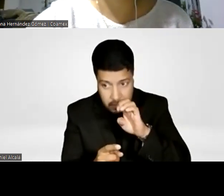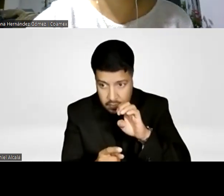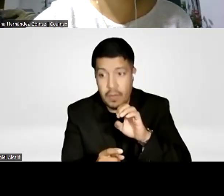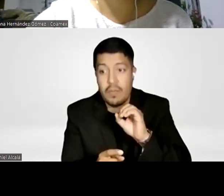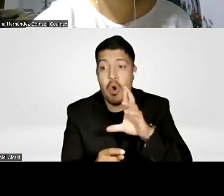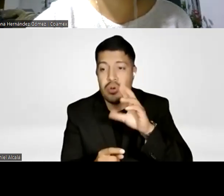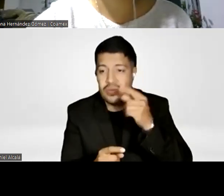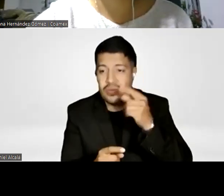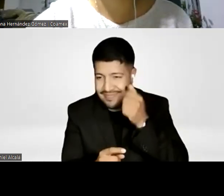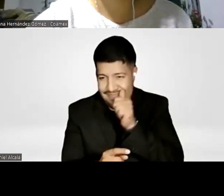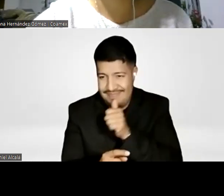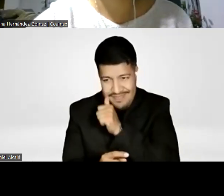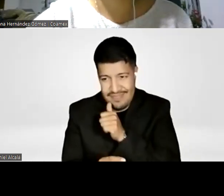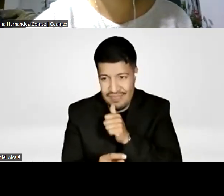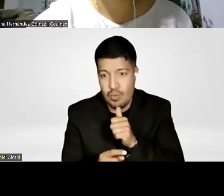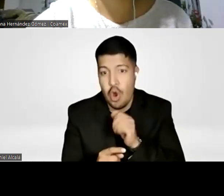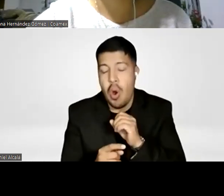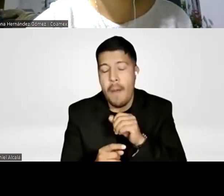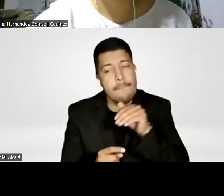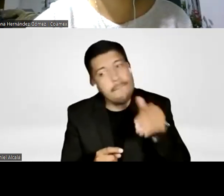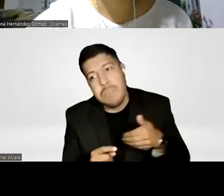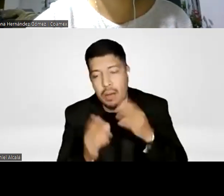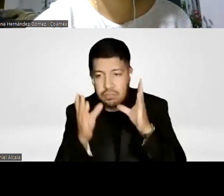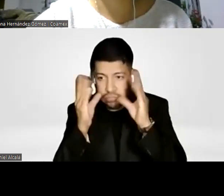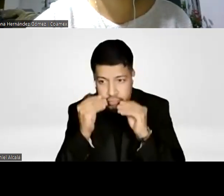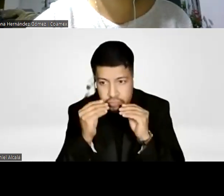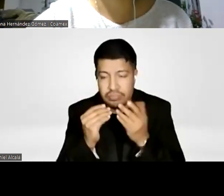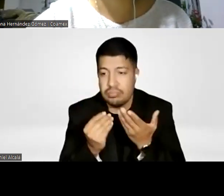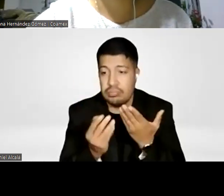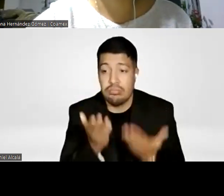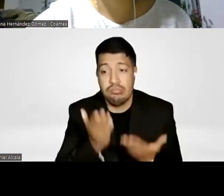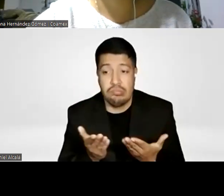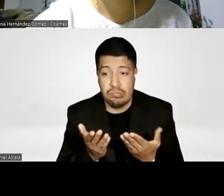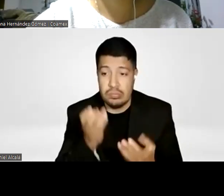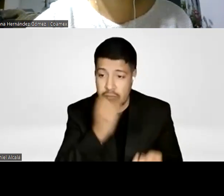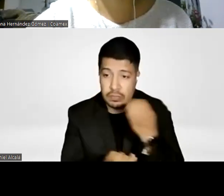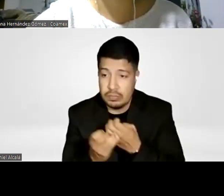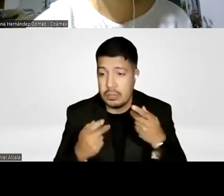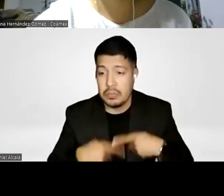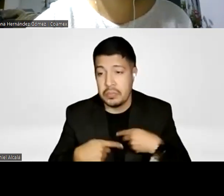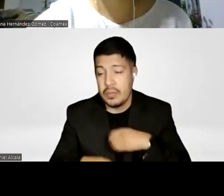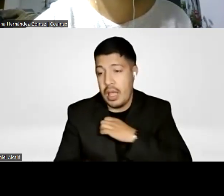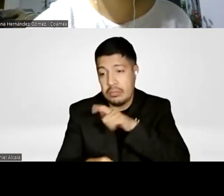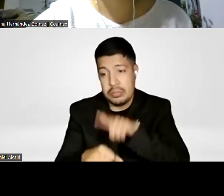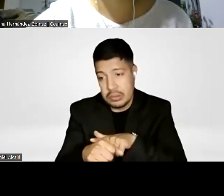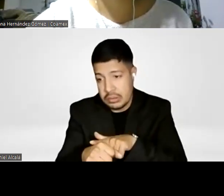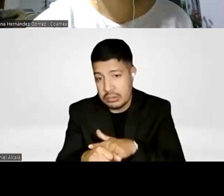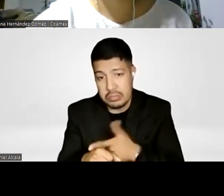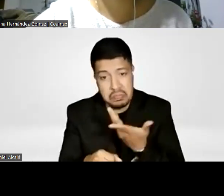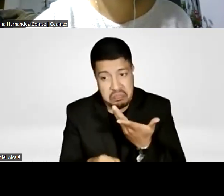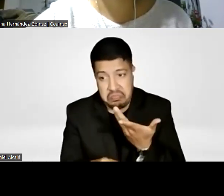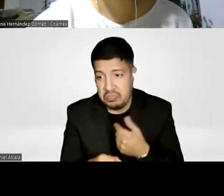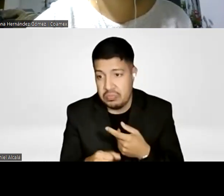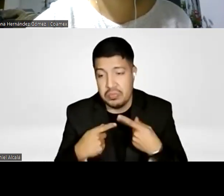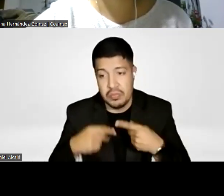o si es más bien algo adquirido. Entonces sí sería también conveniente que fuera valorado por algún especialista, ya sea algún genetista